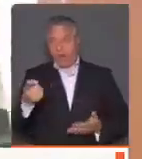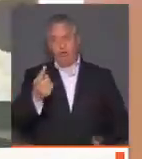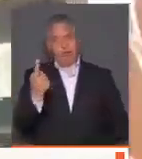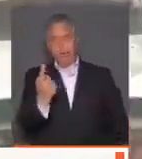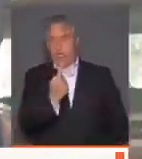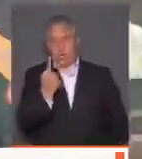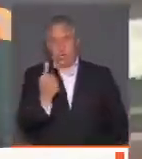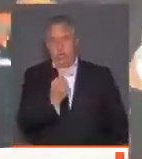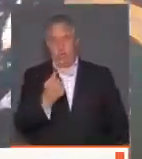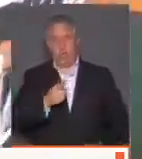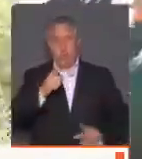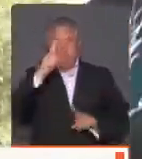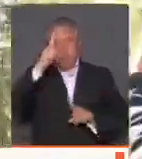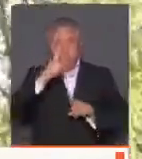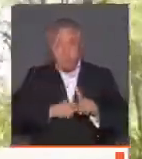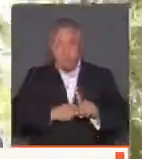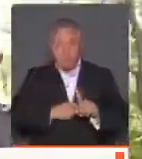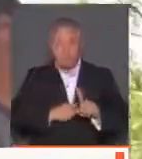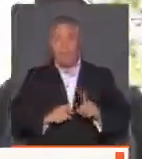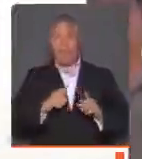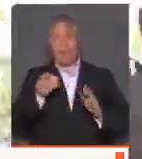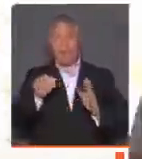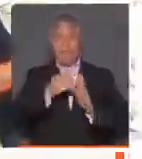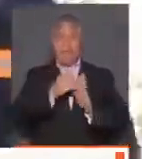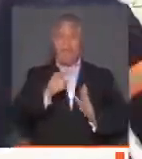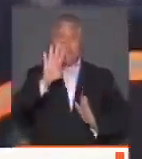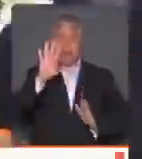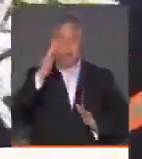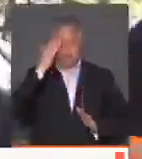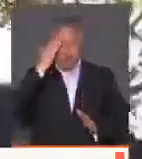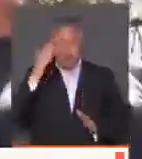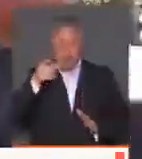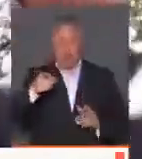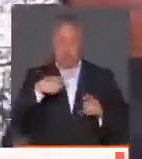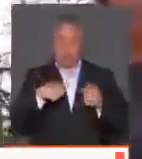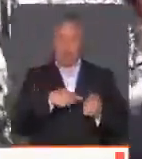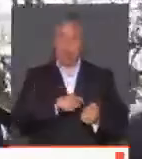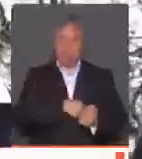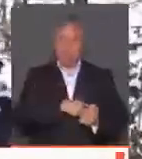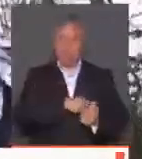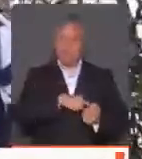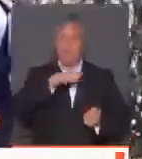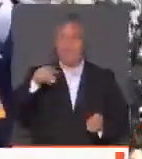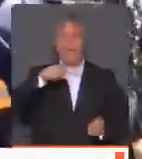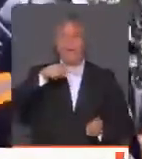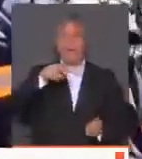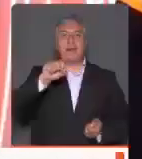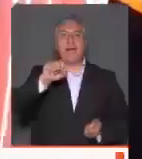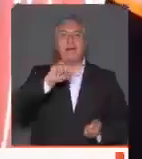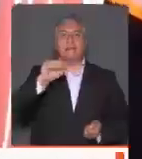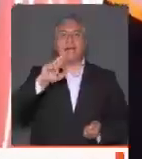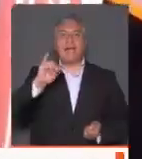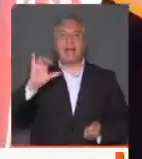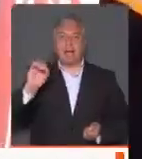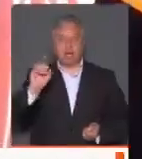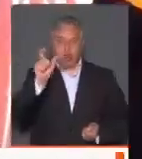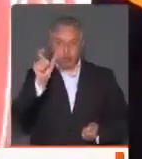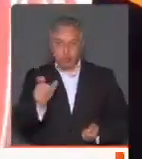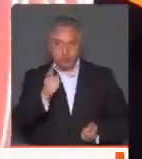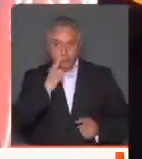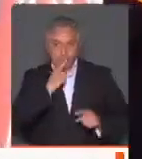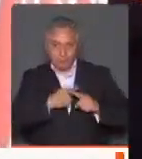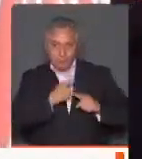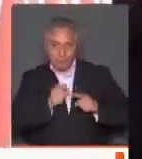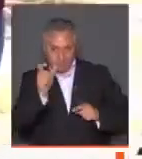un mes y cuatro días de angustia y desesperación lleva viviendo la familia de Nazario punulev cada día desde su